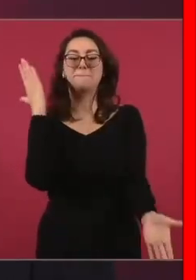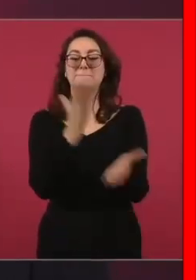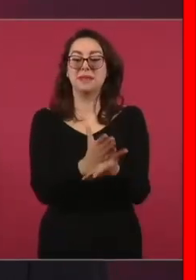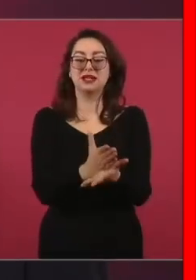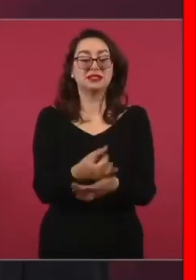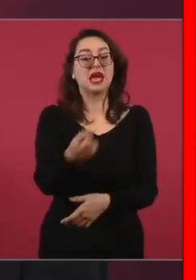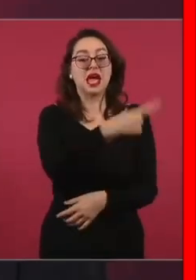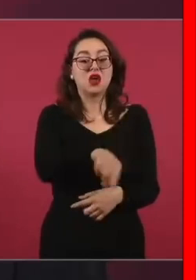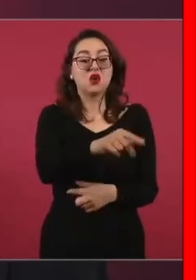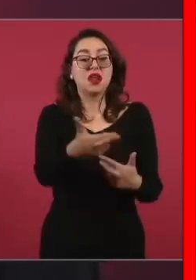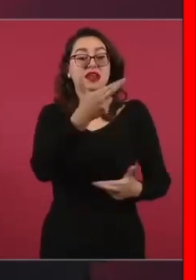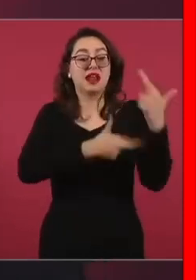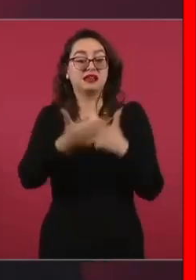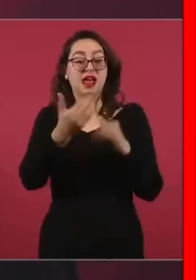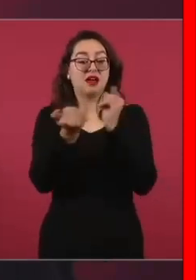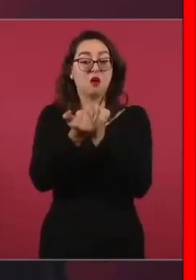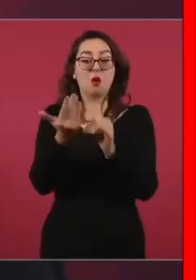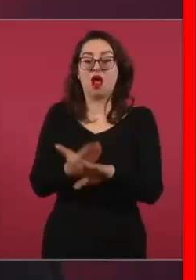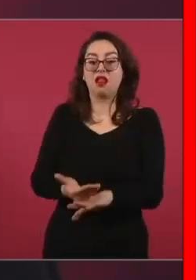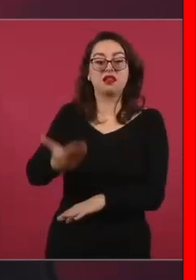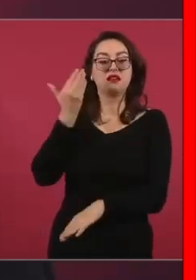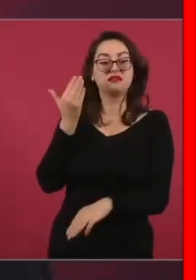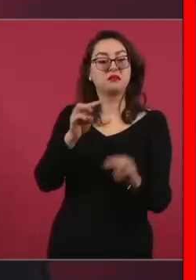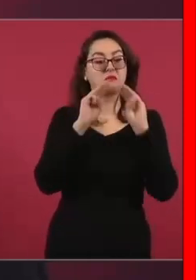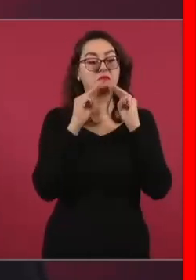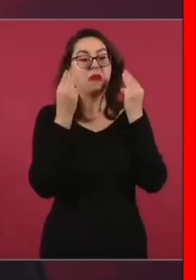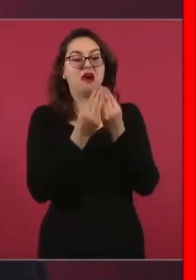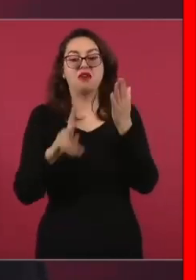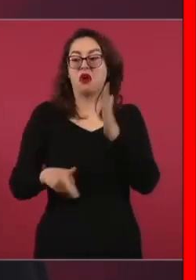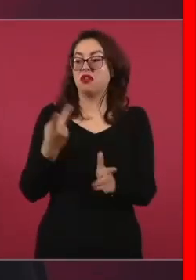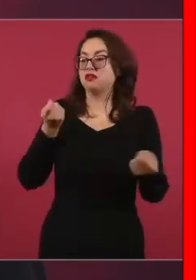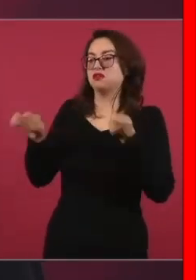regresar por sus fueros la mafia del poder.